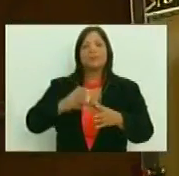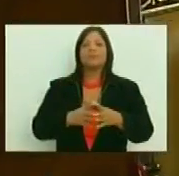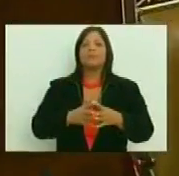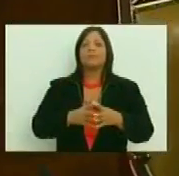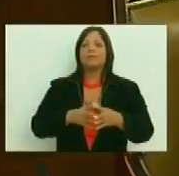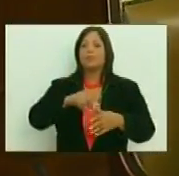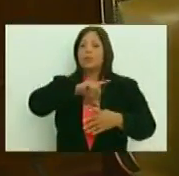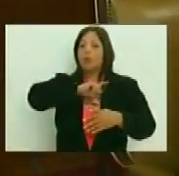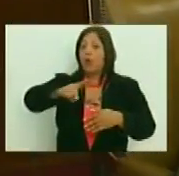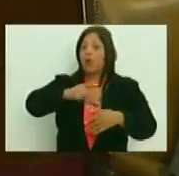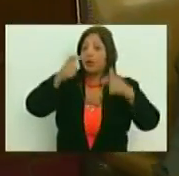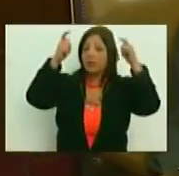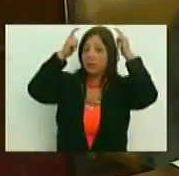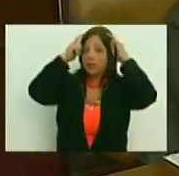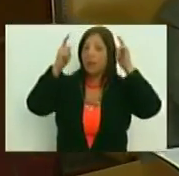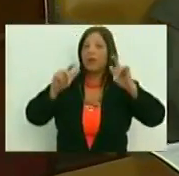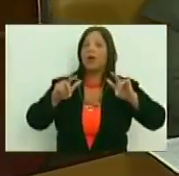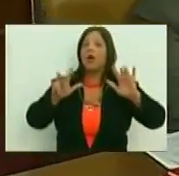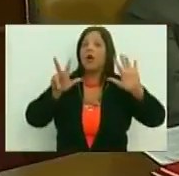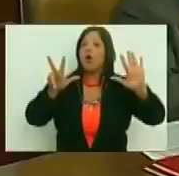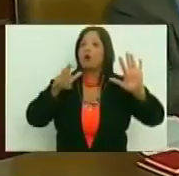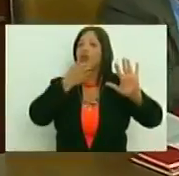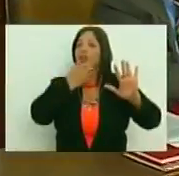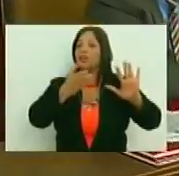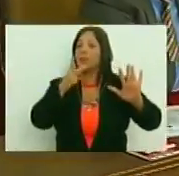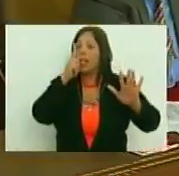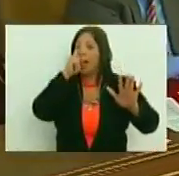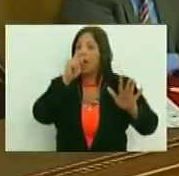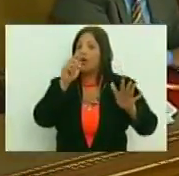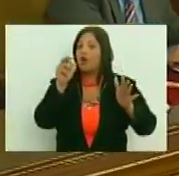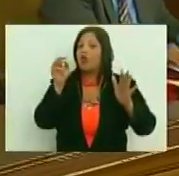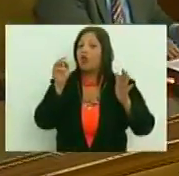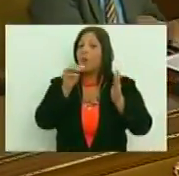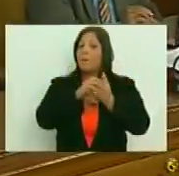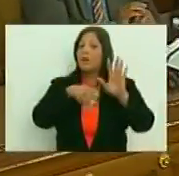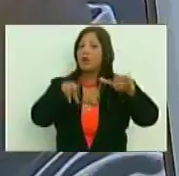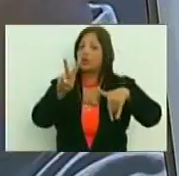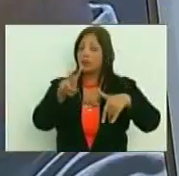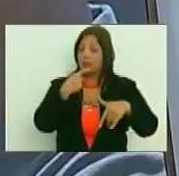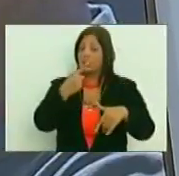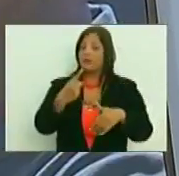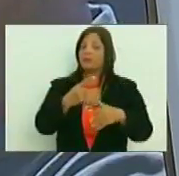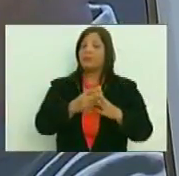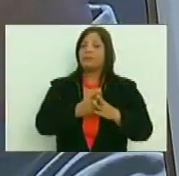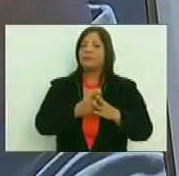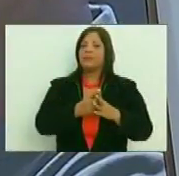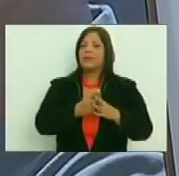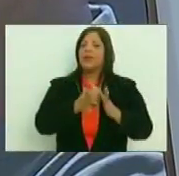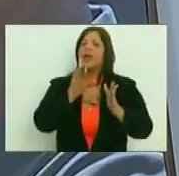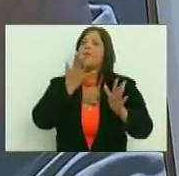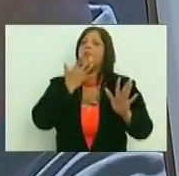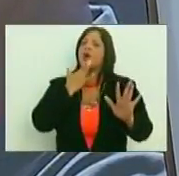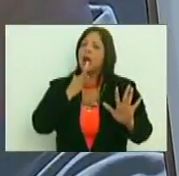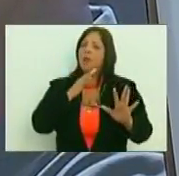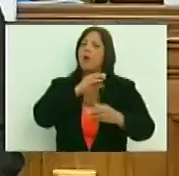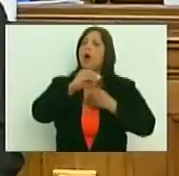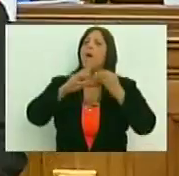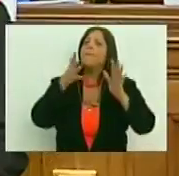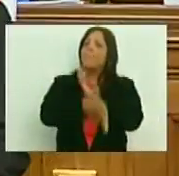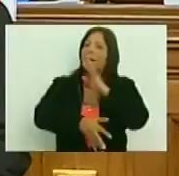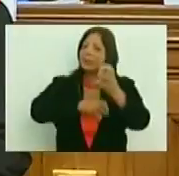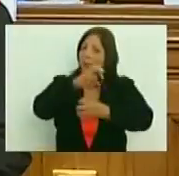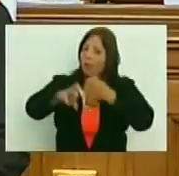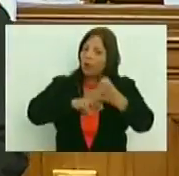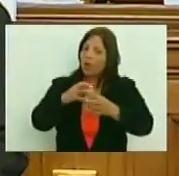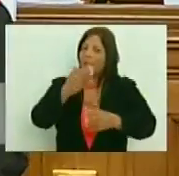una orden que Chávez nos dio el 8 de diciembre del año 2012, cuando dijo: si pasa algo que me inhabilite para